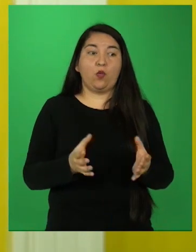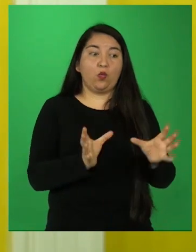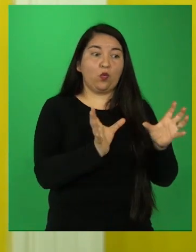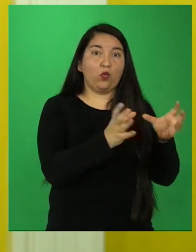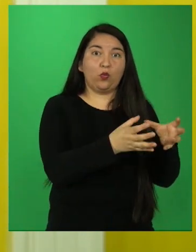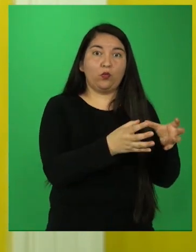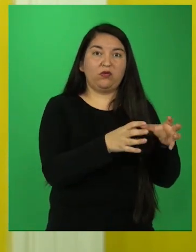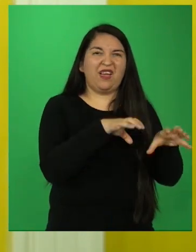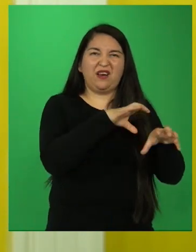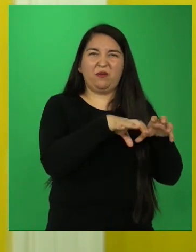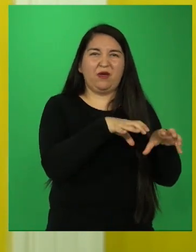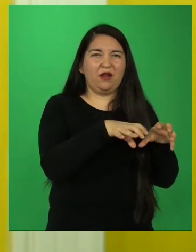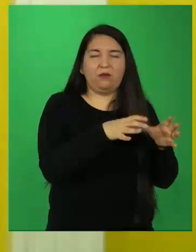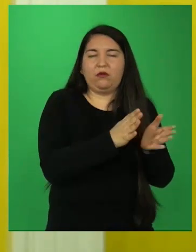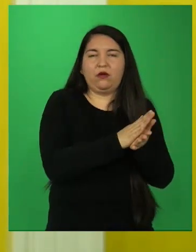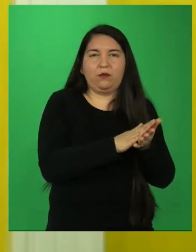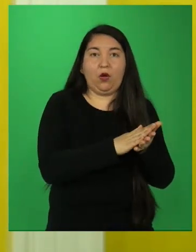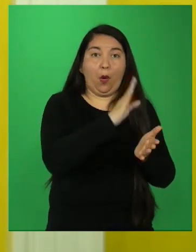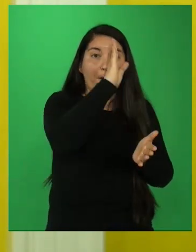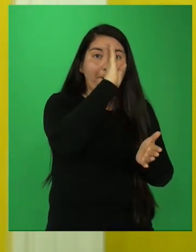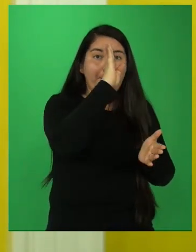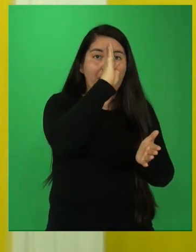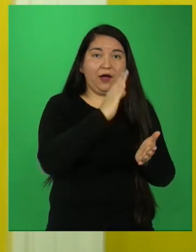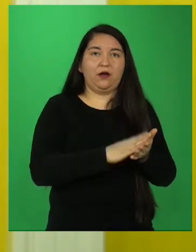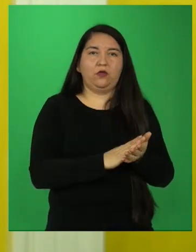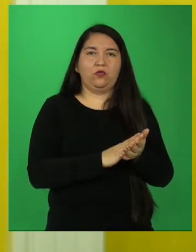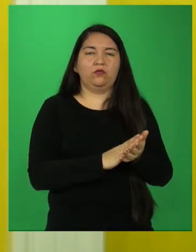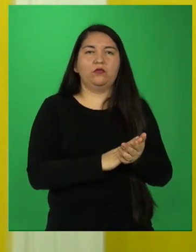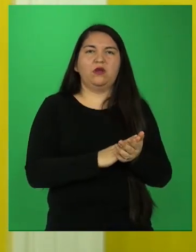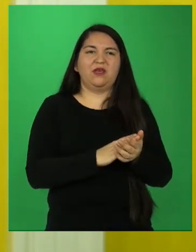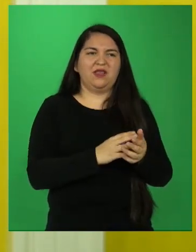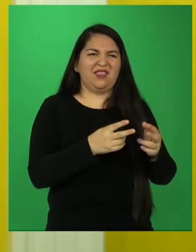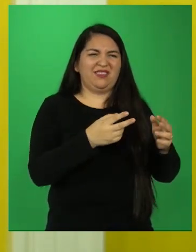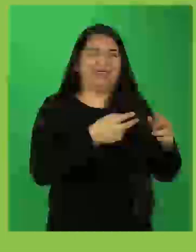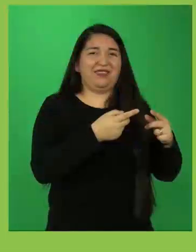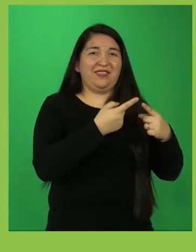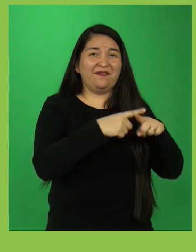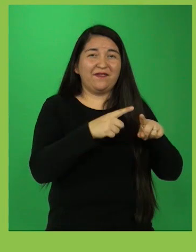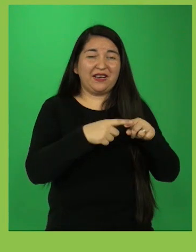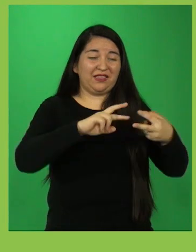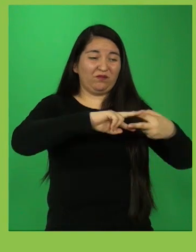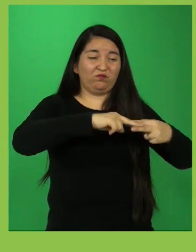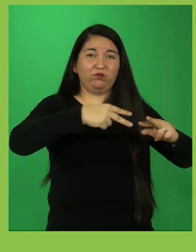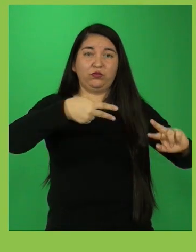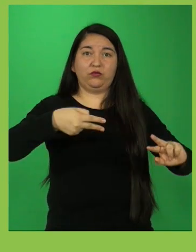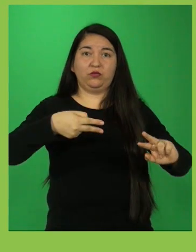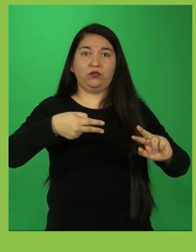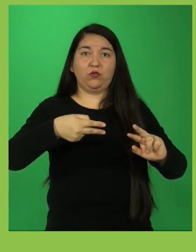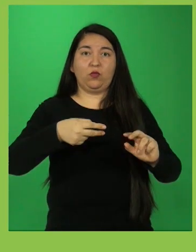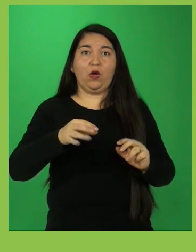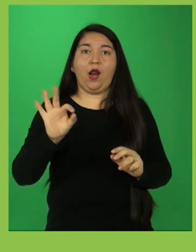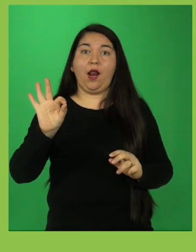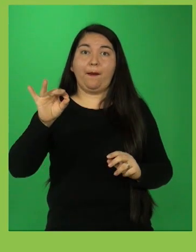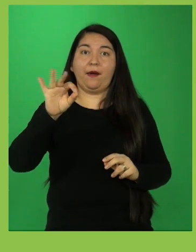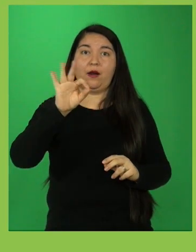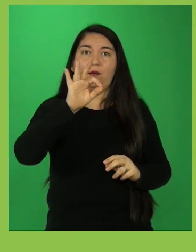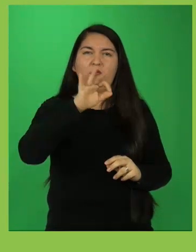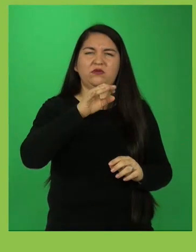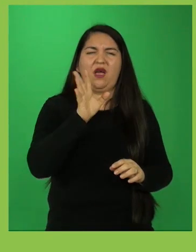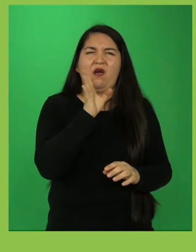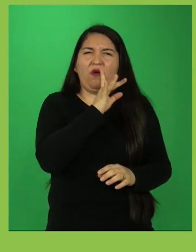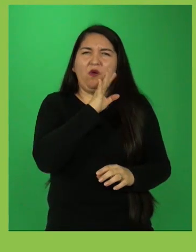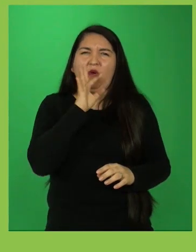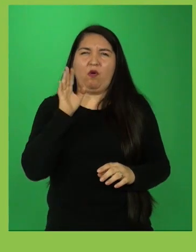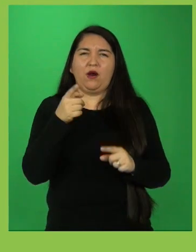Por ejemplo, los perros tienen una gran variedad de razas. Las mariposas, distintos tipos de